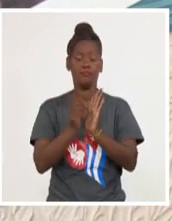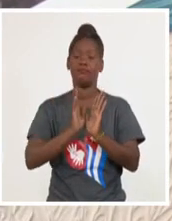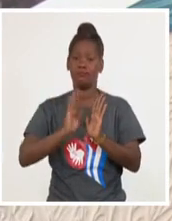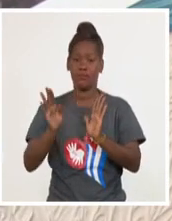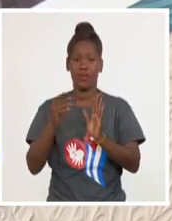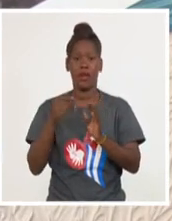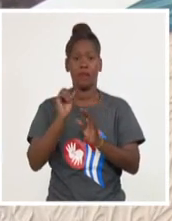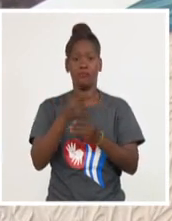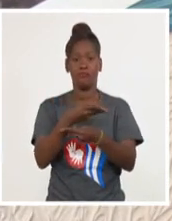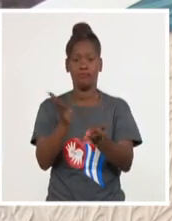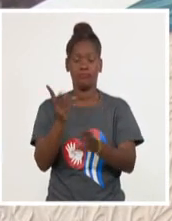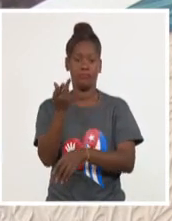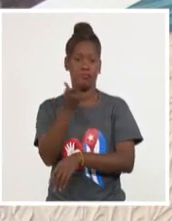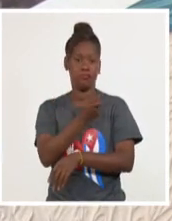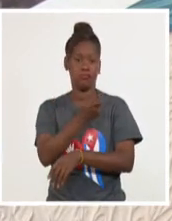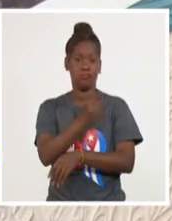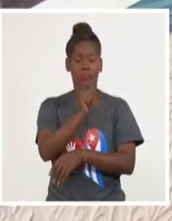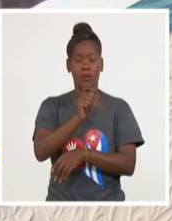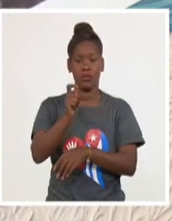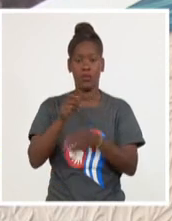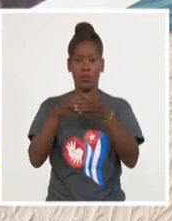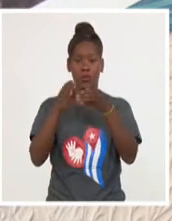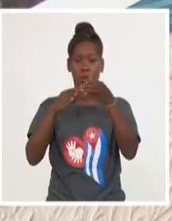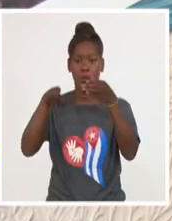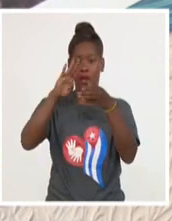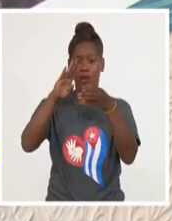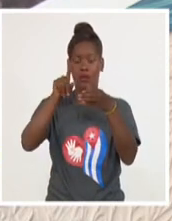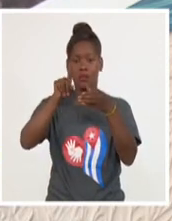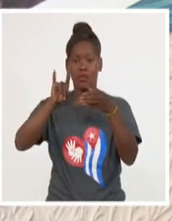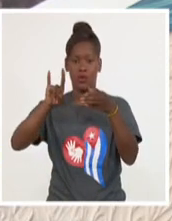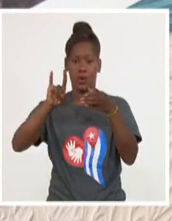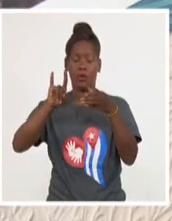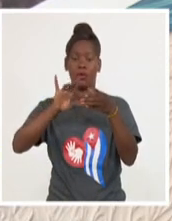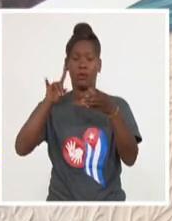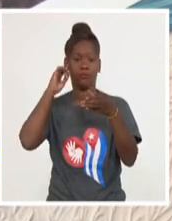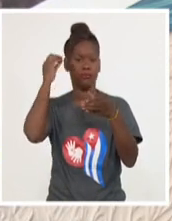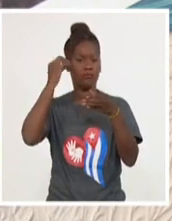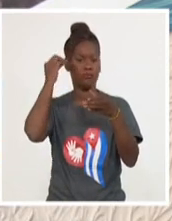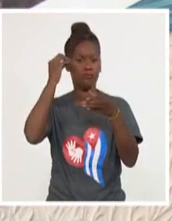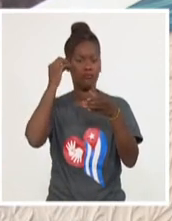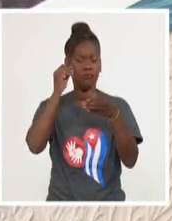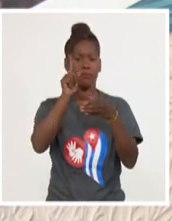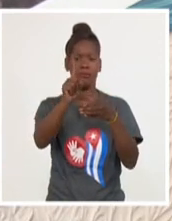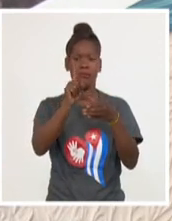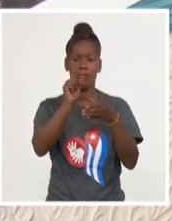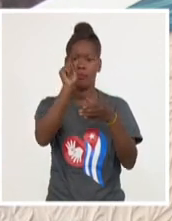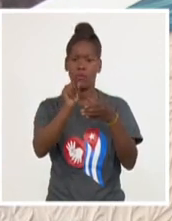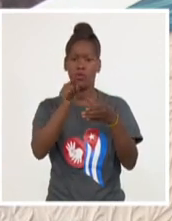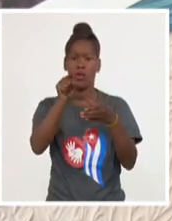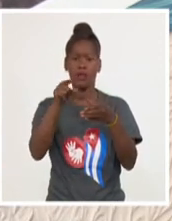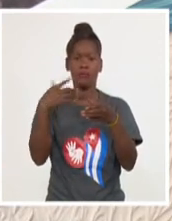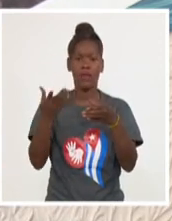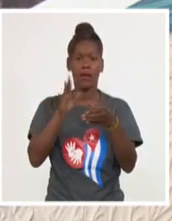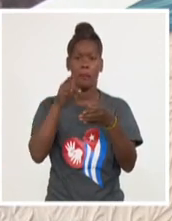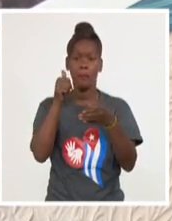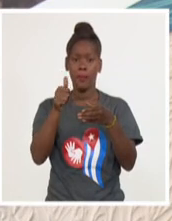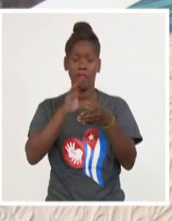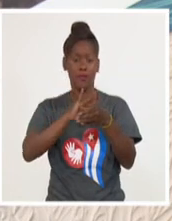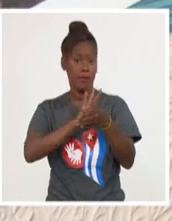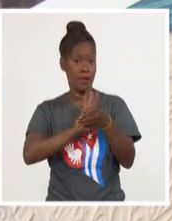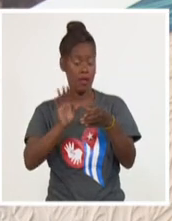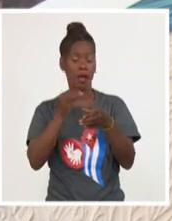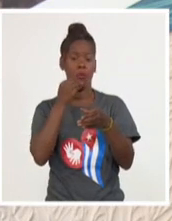de COVID-19 mayores de 19 años, una vez analizada la información brindada por el Instituto Finley de Vacunas, que nos permitió